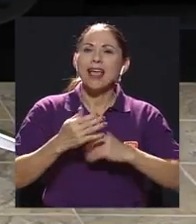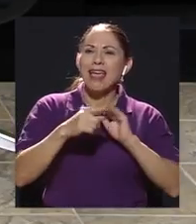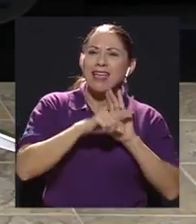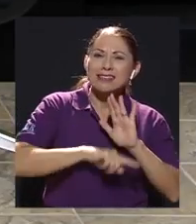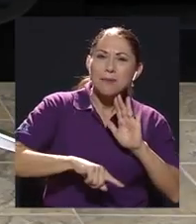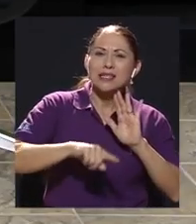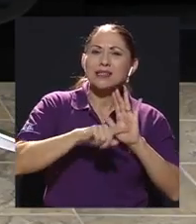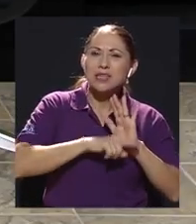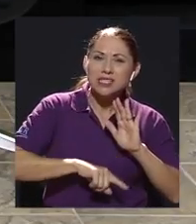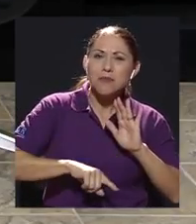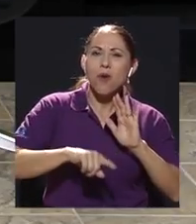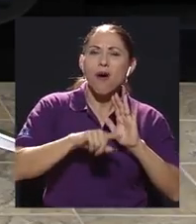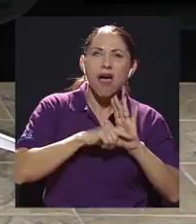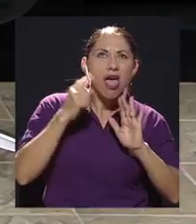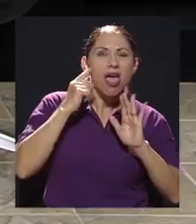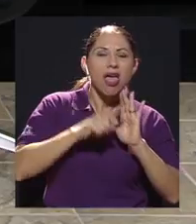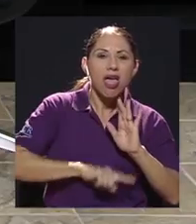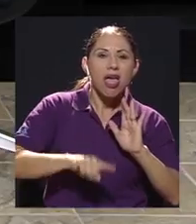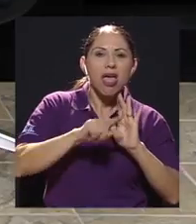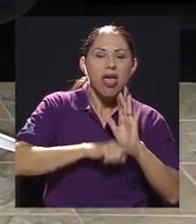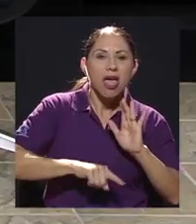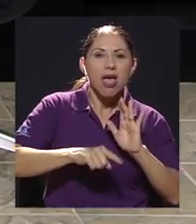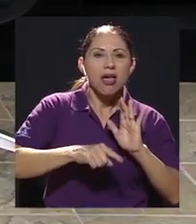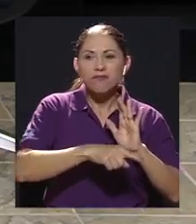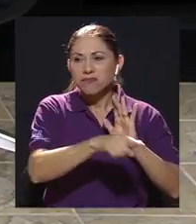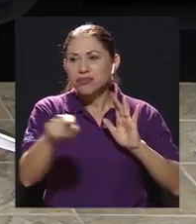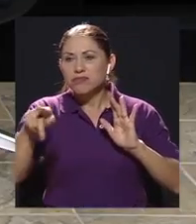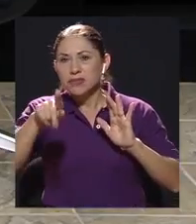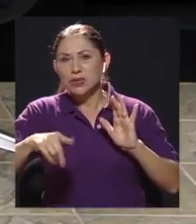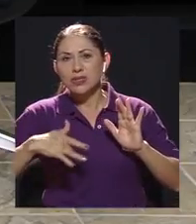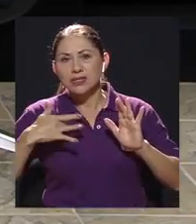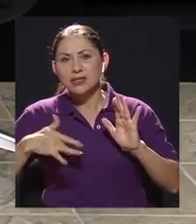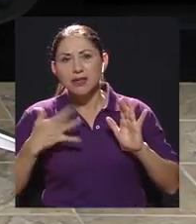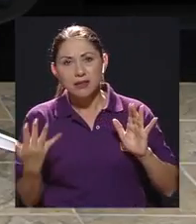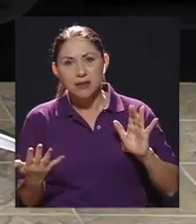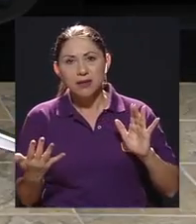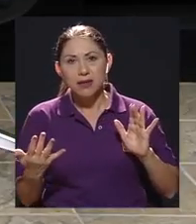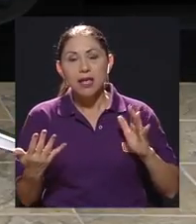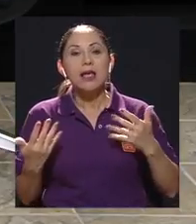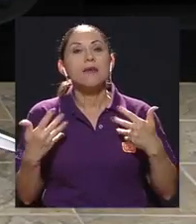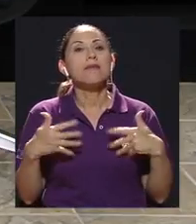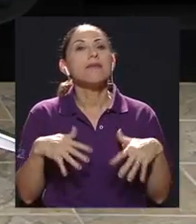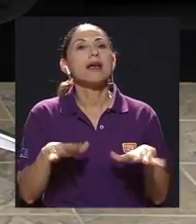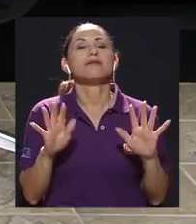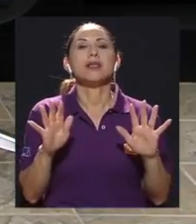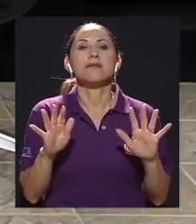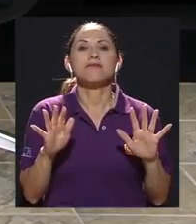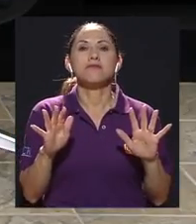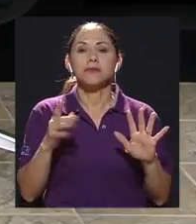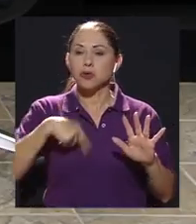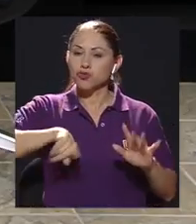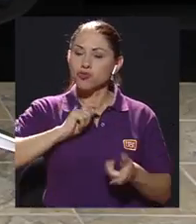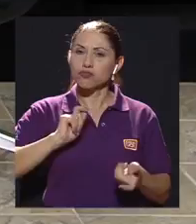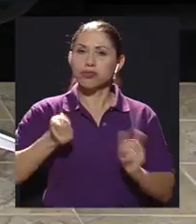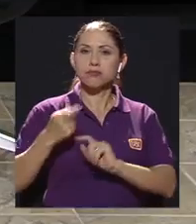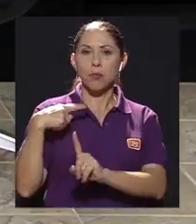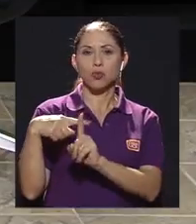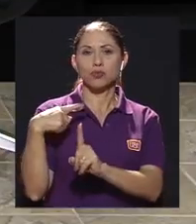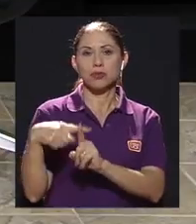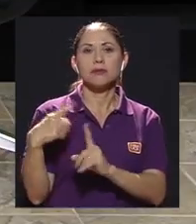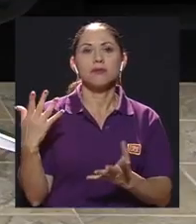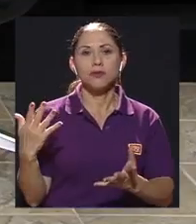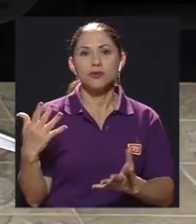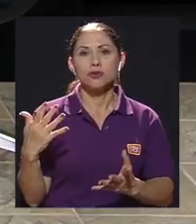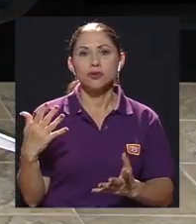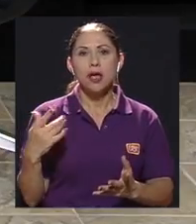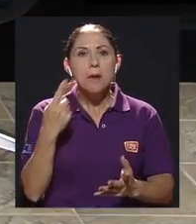que a veces embarga a la ciudadanía y nos pone más bien a ser positivos, a reconsiderar